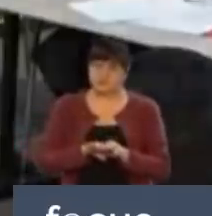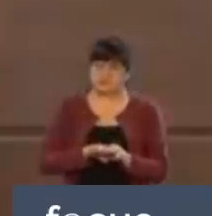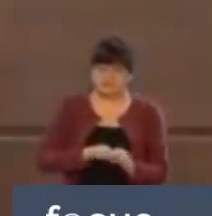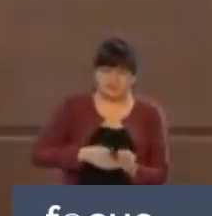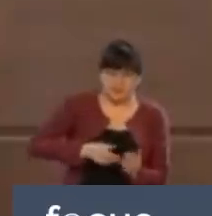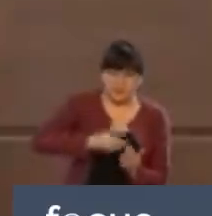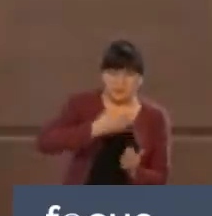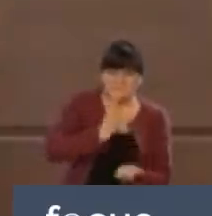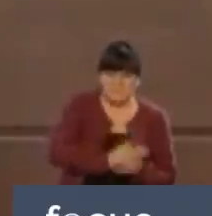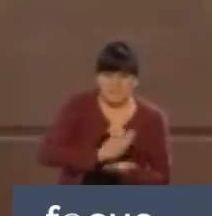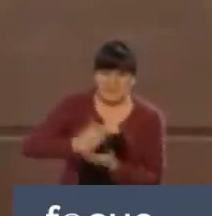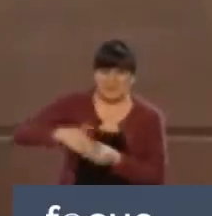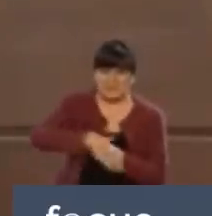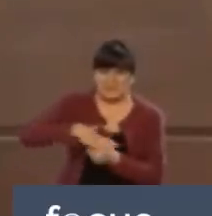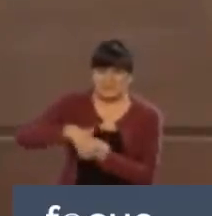Nación.